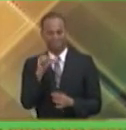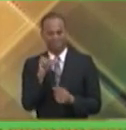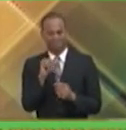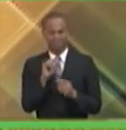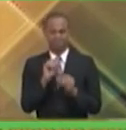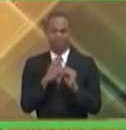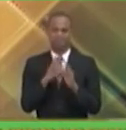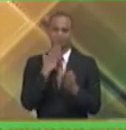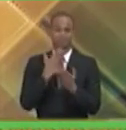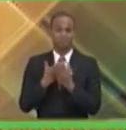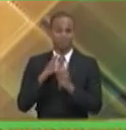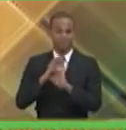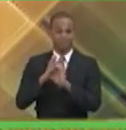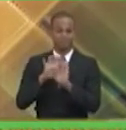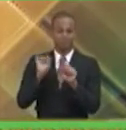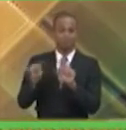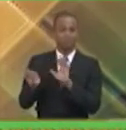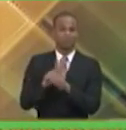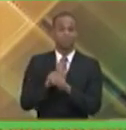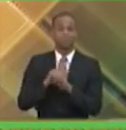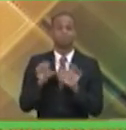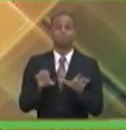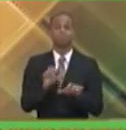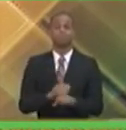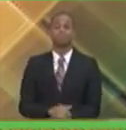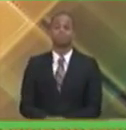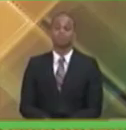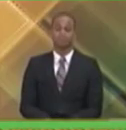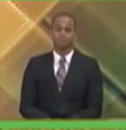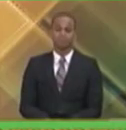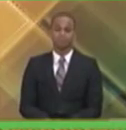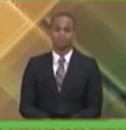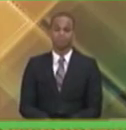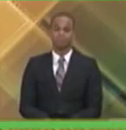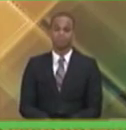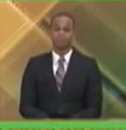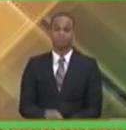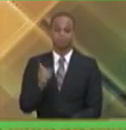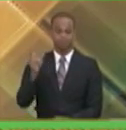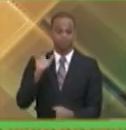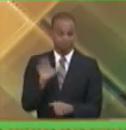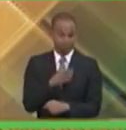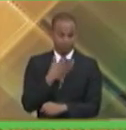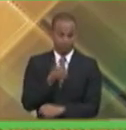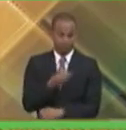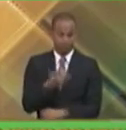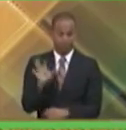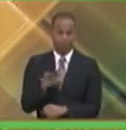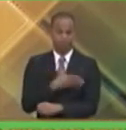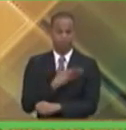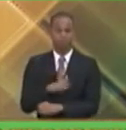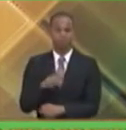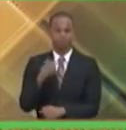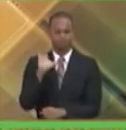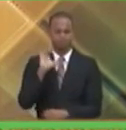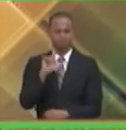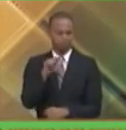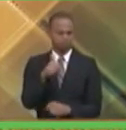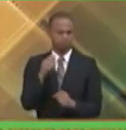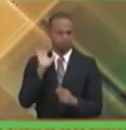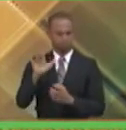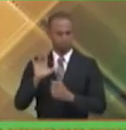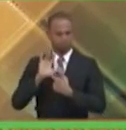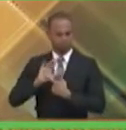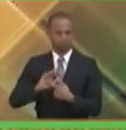referente siempre, ¿no? Creo que tú trajiste alguno de tus músicos. Sí, claro, de la escuela, que sí, tenemos, ¿no? Una y que en algún momento